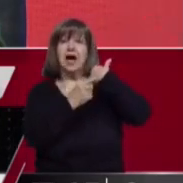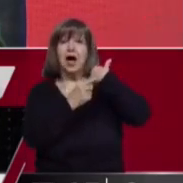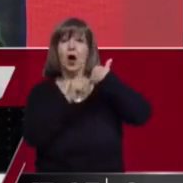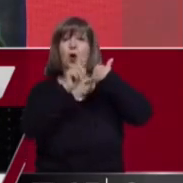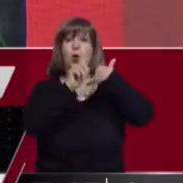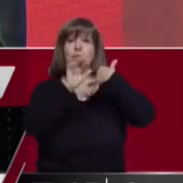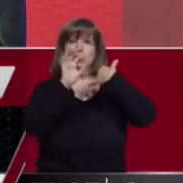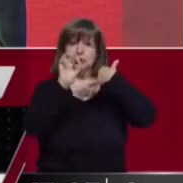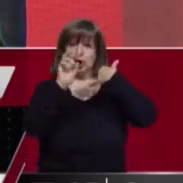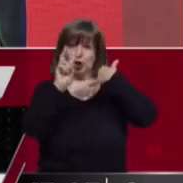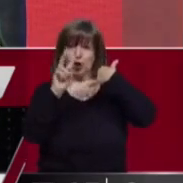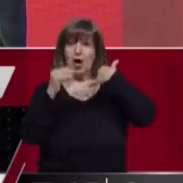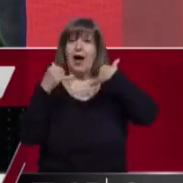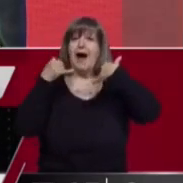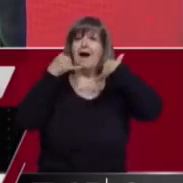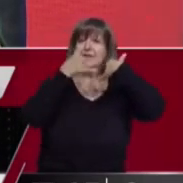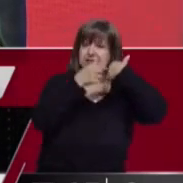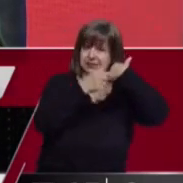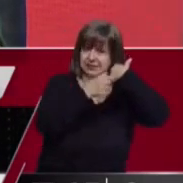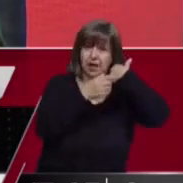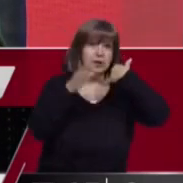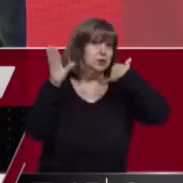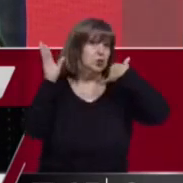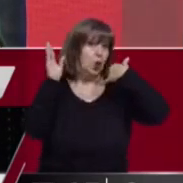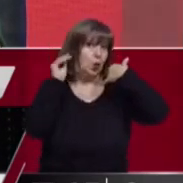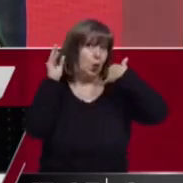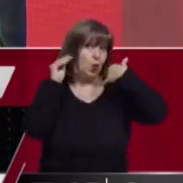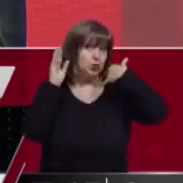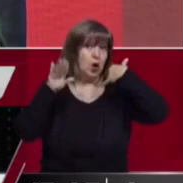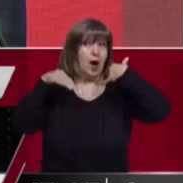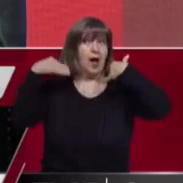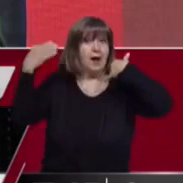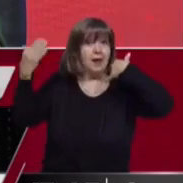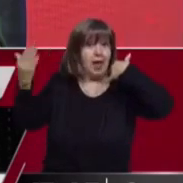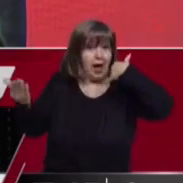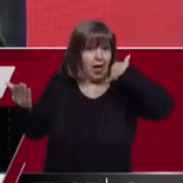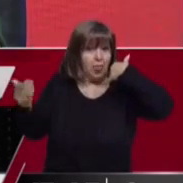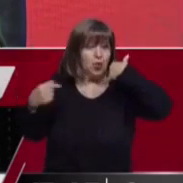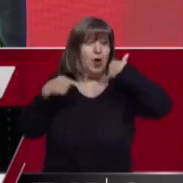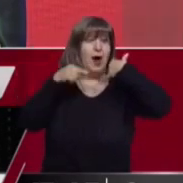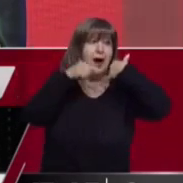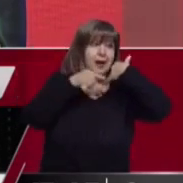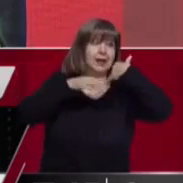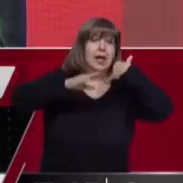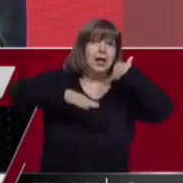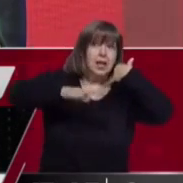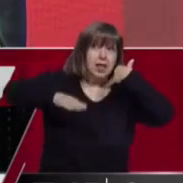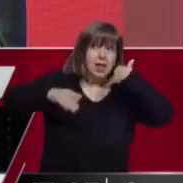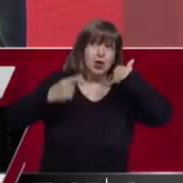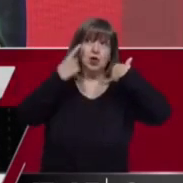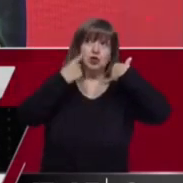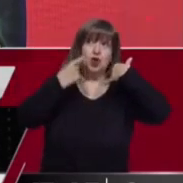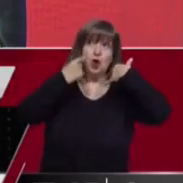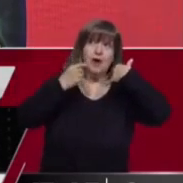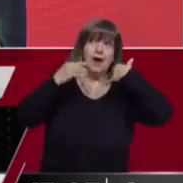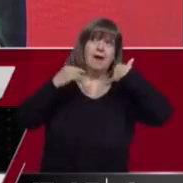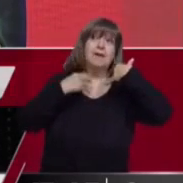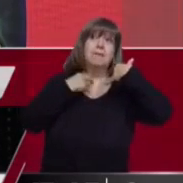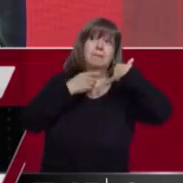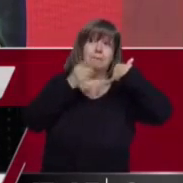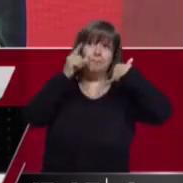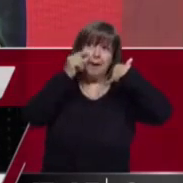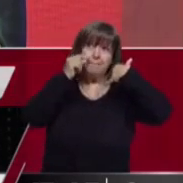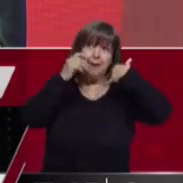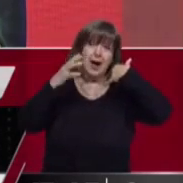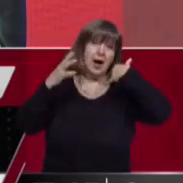un adulto o una adulta tiene sospecha de que le está siendo vulnerado un derecho y sobre todo este derecho que es tan grave cuando se